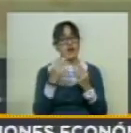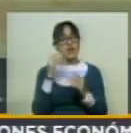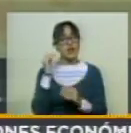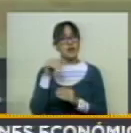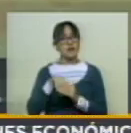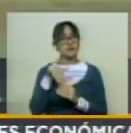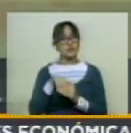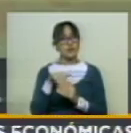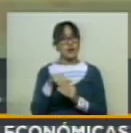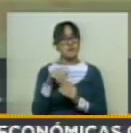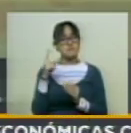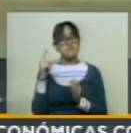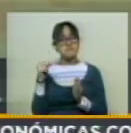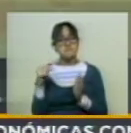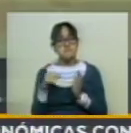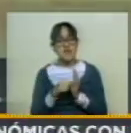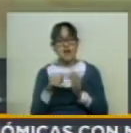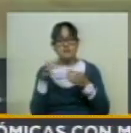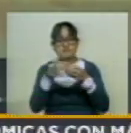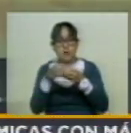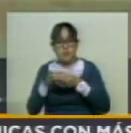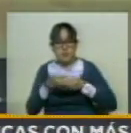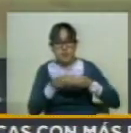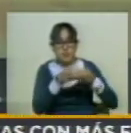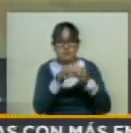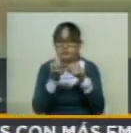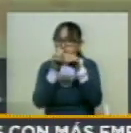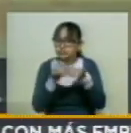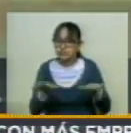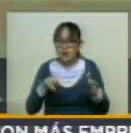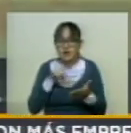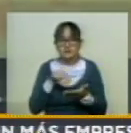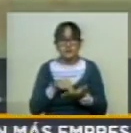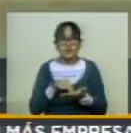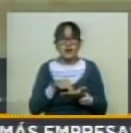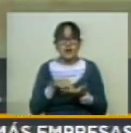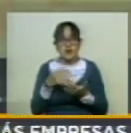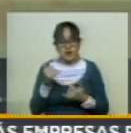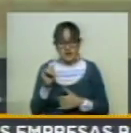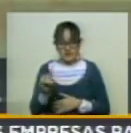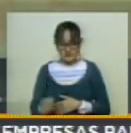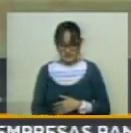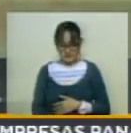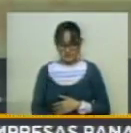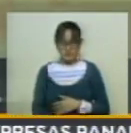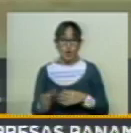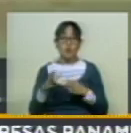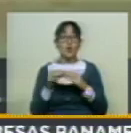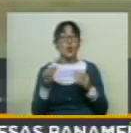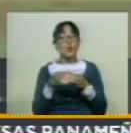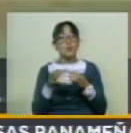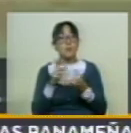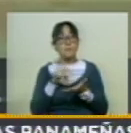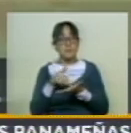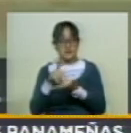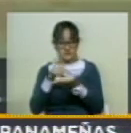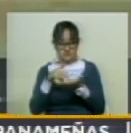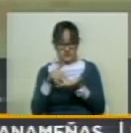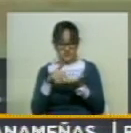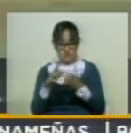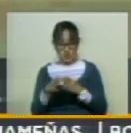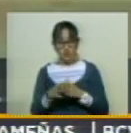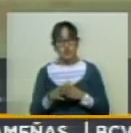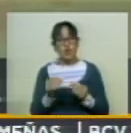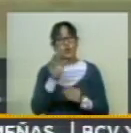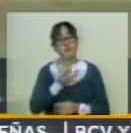1,000 puntos donde van a estar, porque, bueno, ahí sí los tenemos, todos los agentes de participación en todo